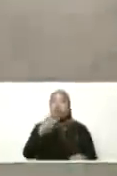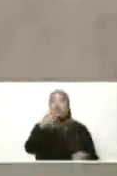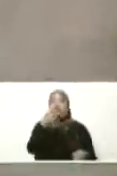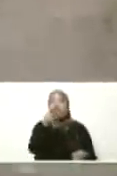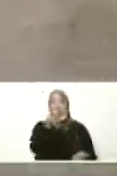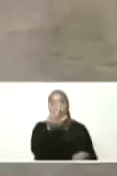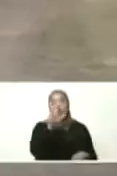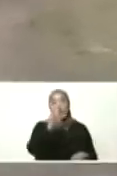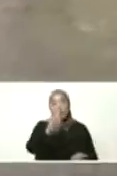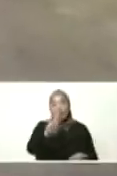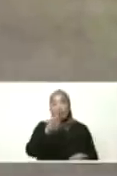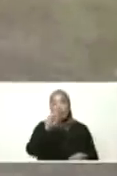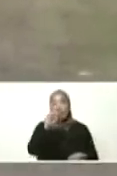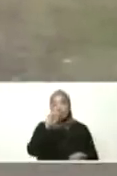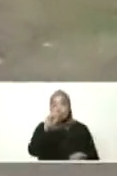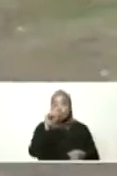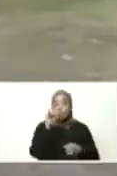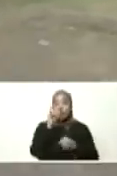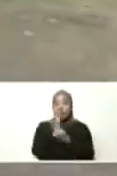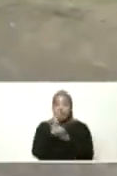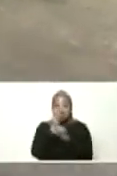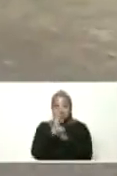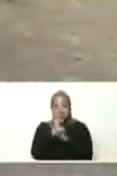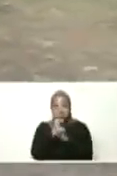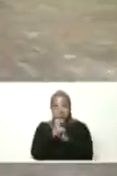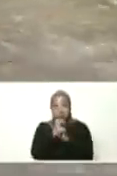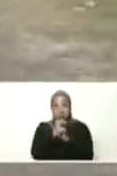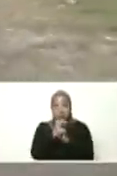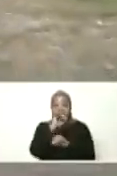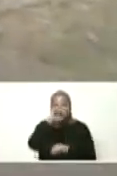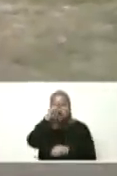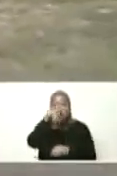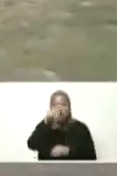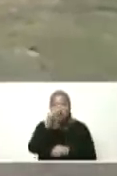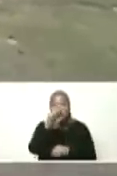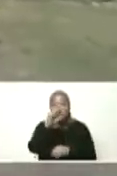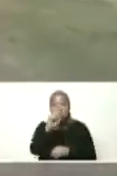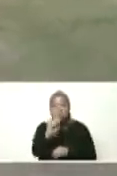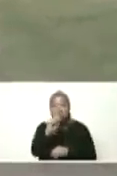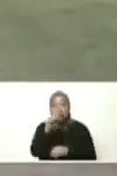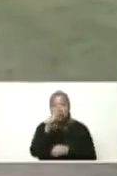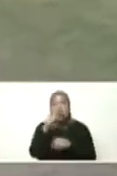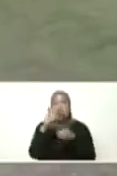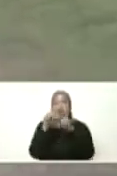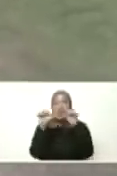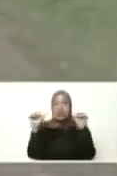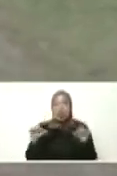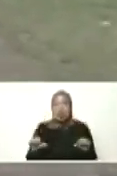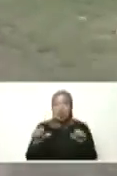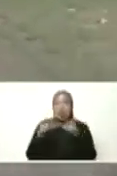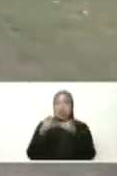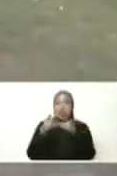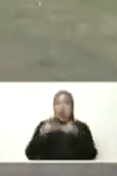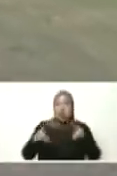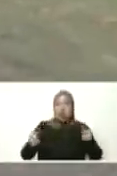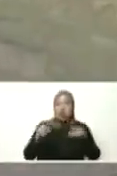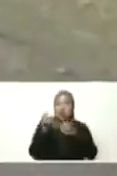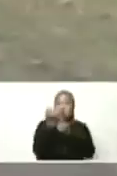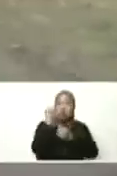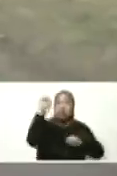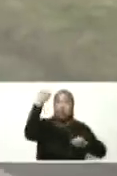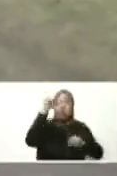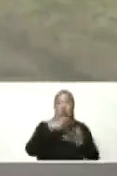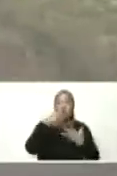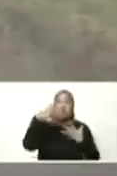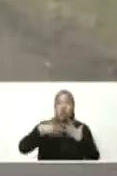3R.net para la profundización del modelo democrático comunal que es el proyecto estratégico del socialismo